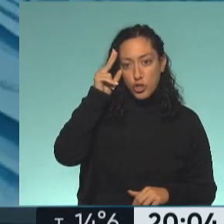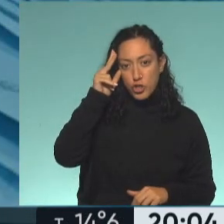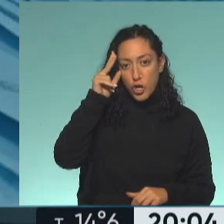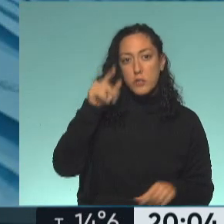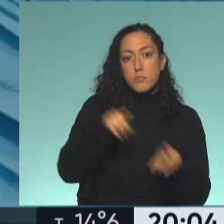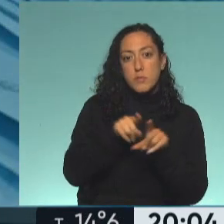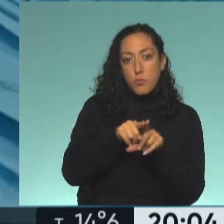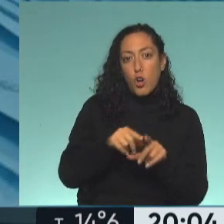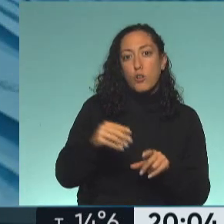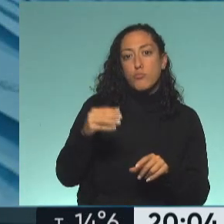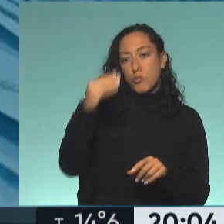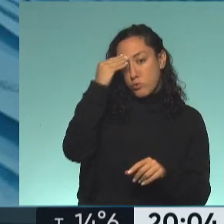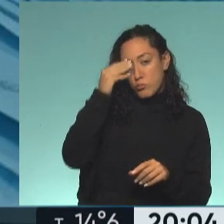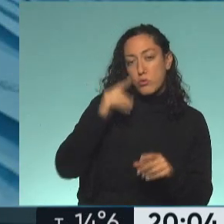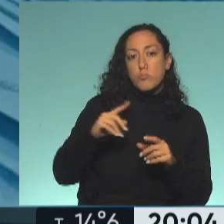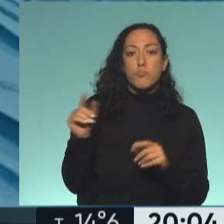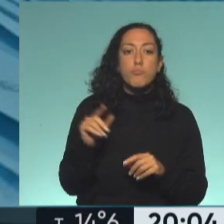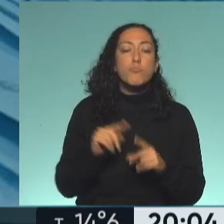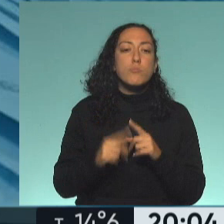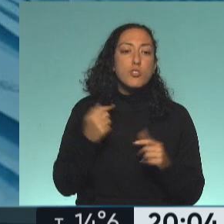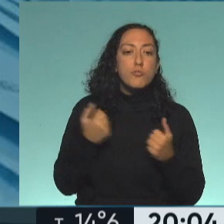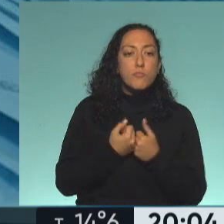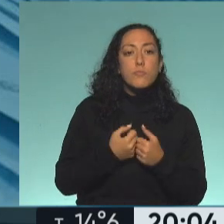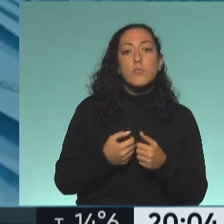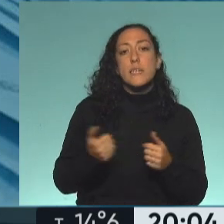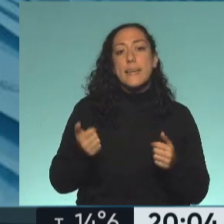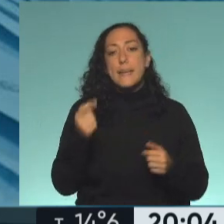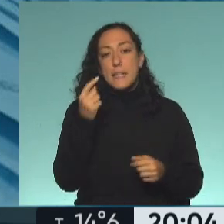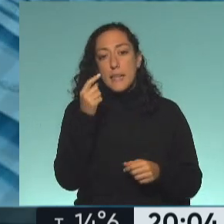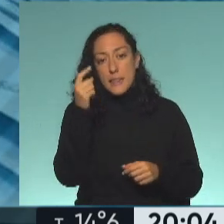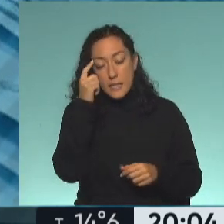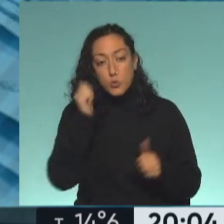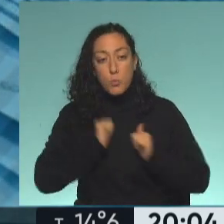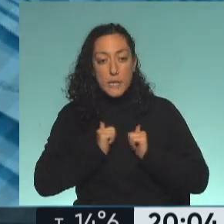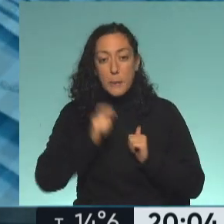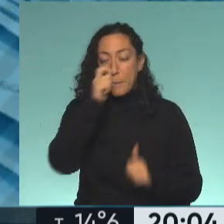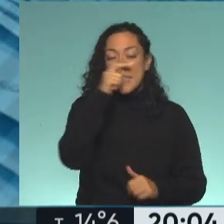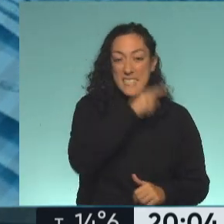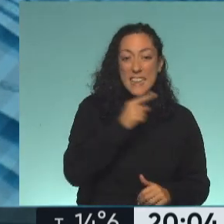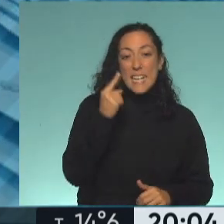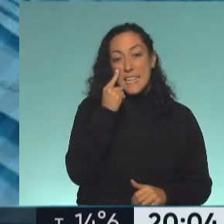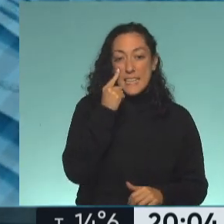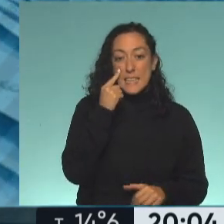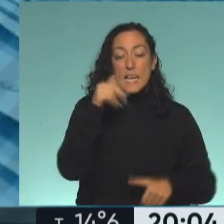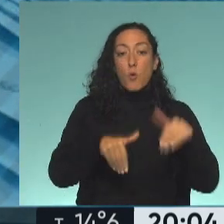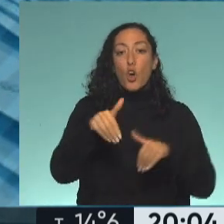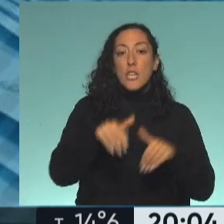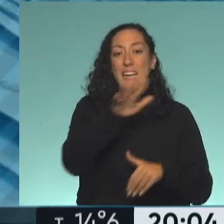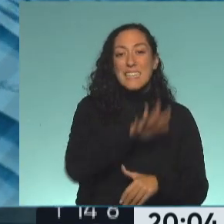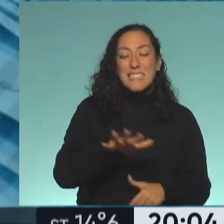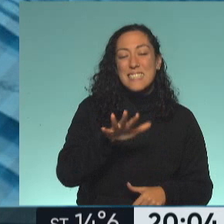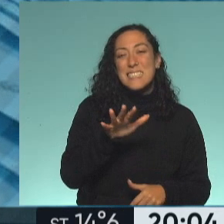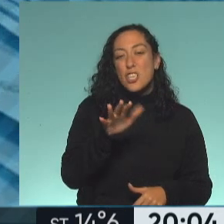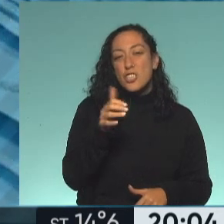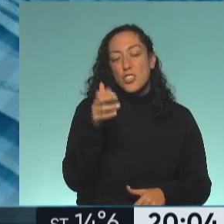convencionales constituyentes y 10 suplentes, sí. y 27 intendentes, y el dato que podemos ver en pantalla, la cantidad de electores, ¿no? Felicitas, que son casi